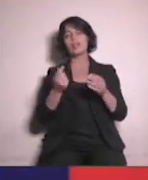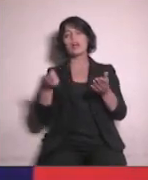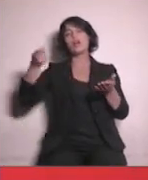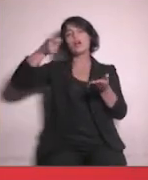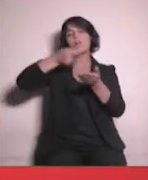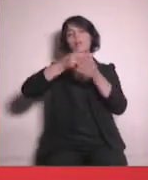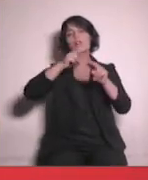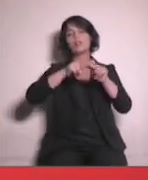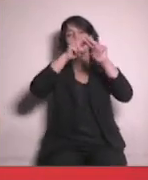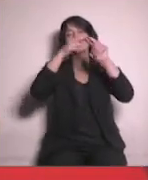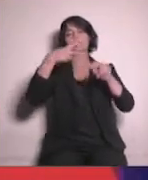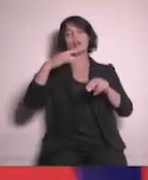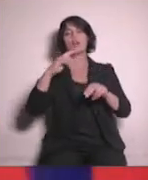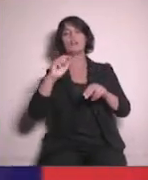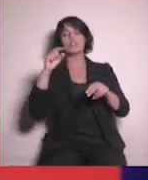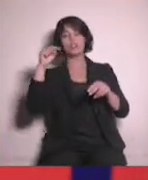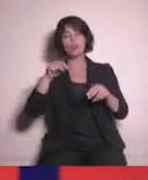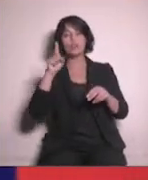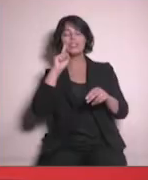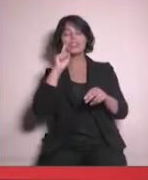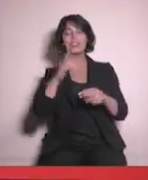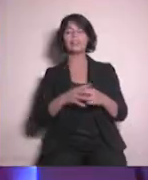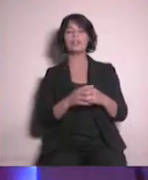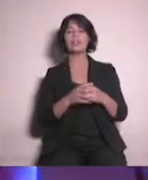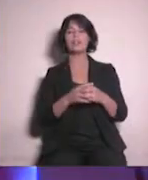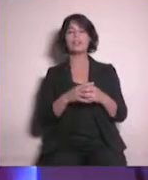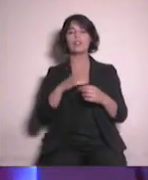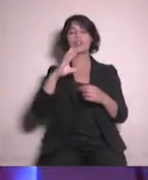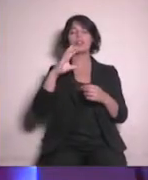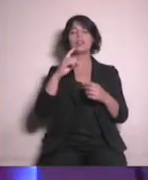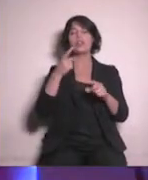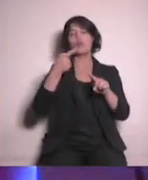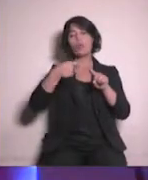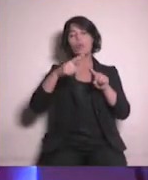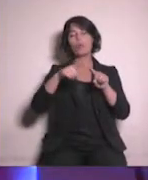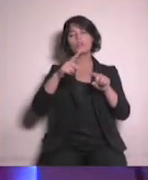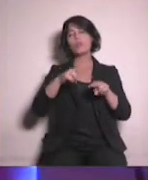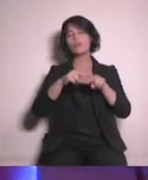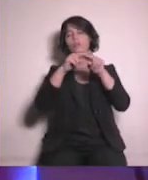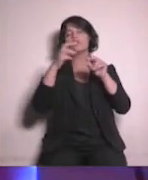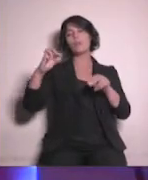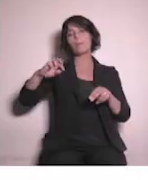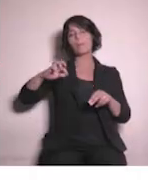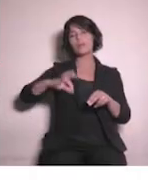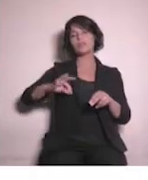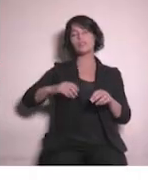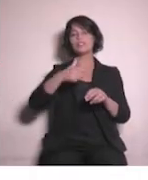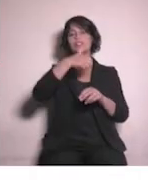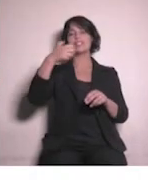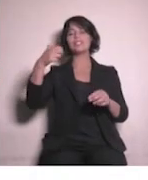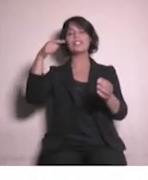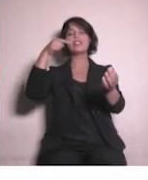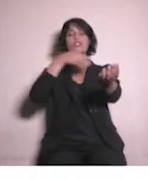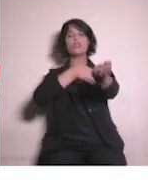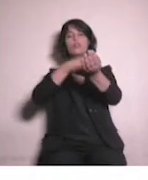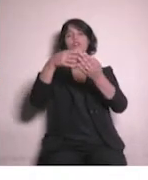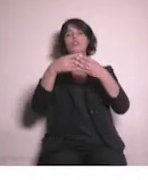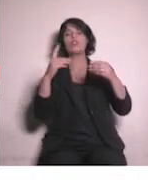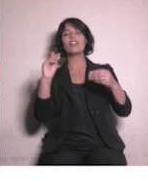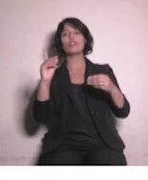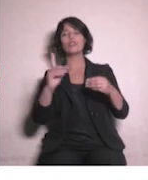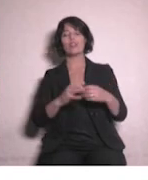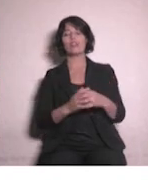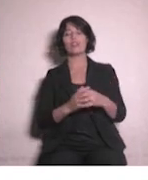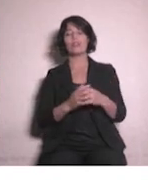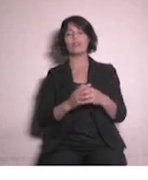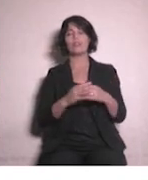grande. Habitat tiene hoy día en cuotas del fondo de pensiones aproximadamente 600 millones de dólares, que